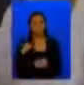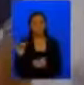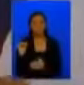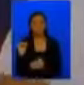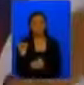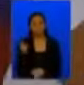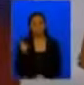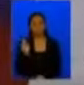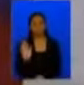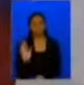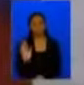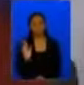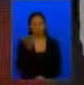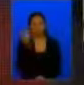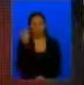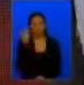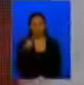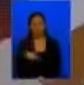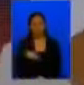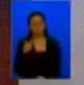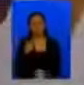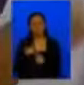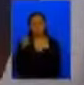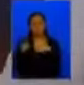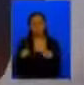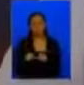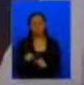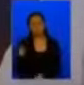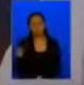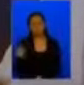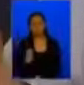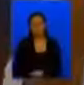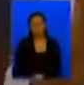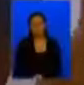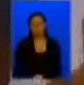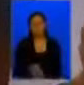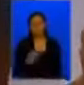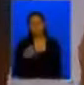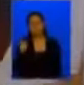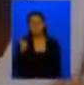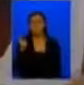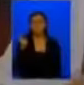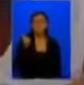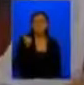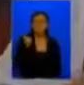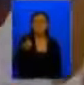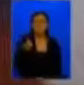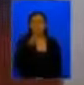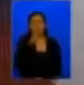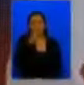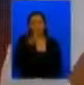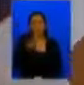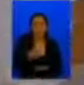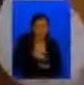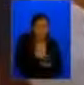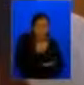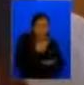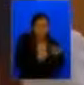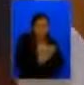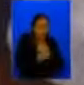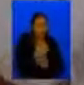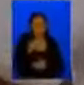su plata, y le doy un papelito, certificado de depósito, 1.000.000 de sucres. Necesito la plata para pagar la escuela de los hijos,